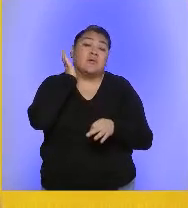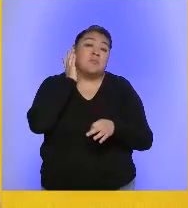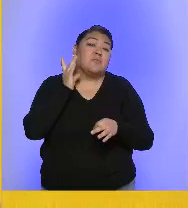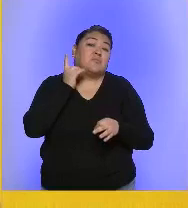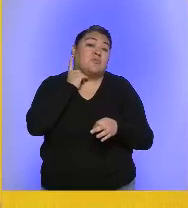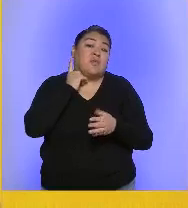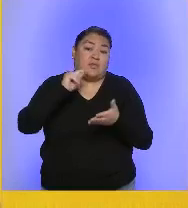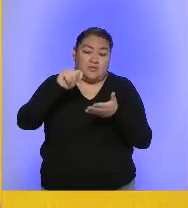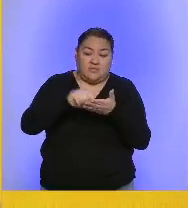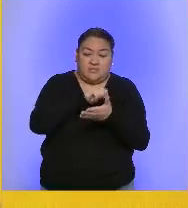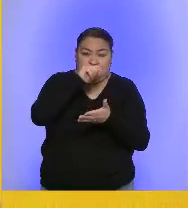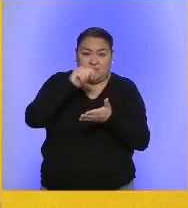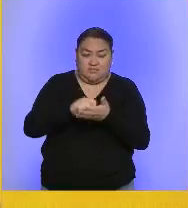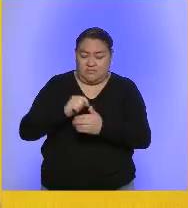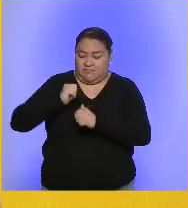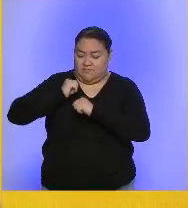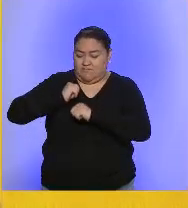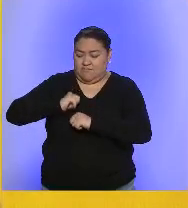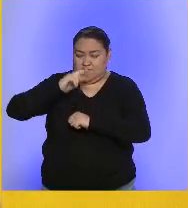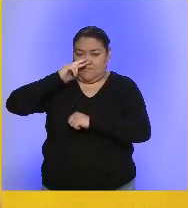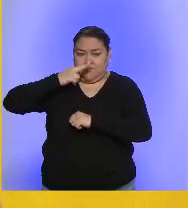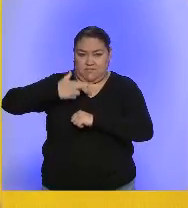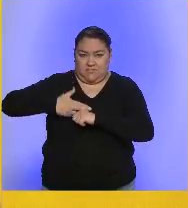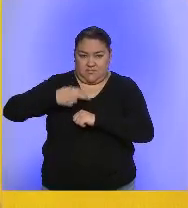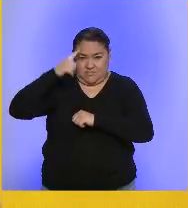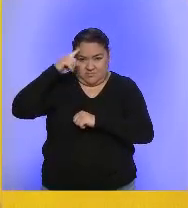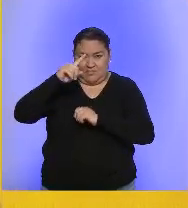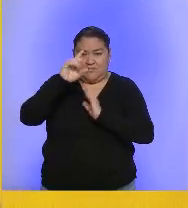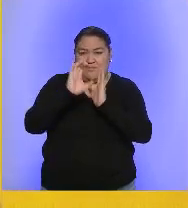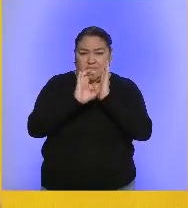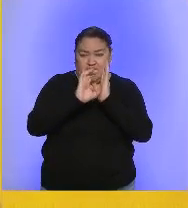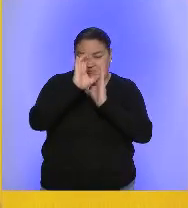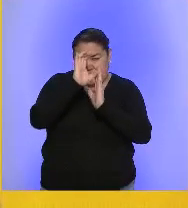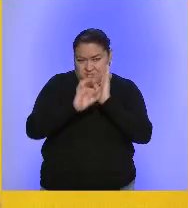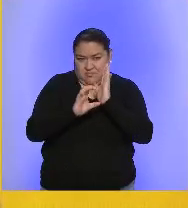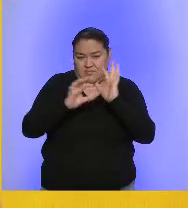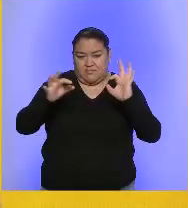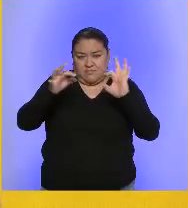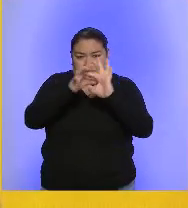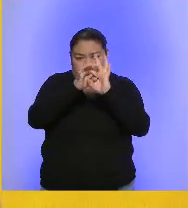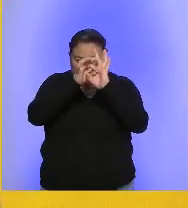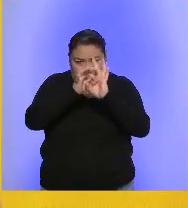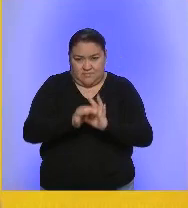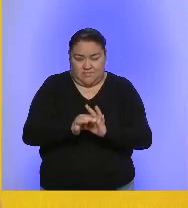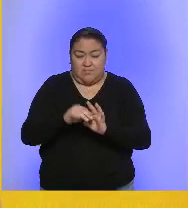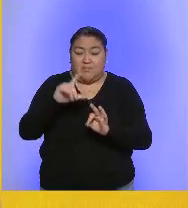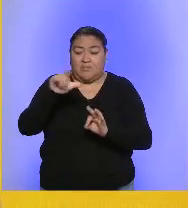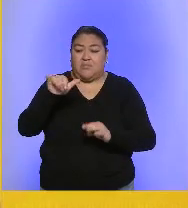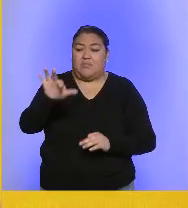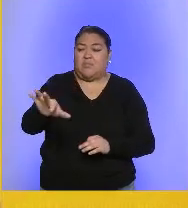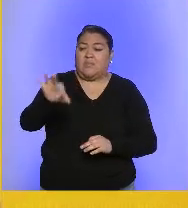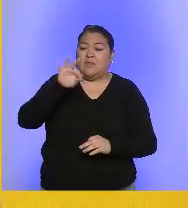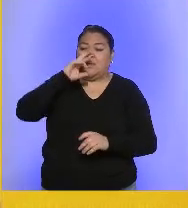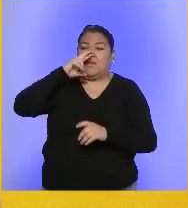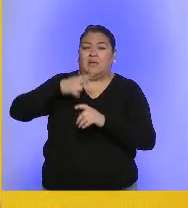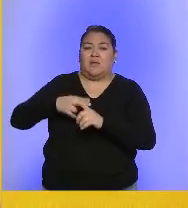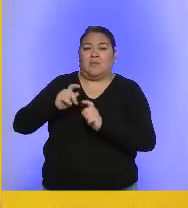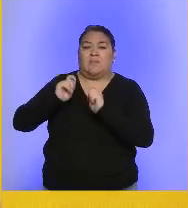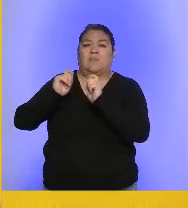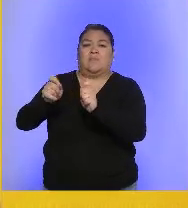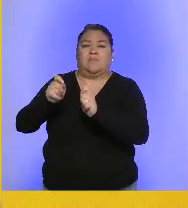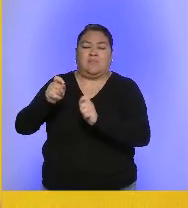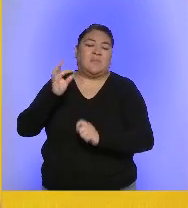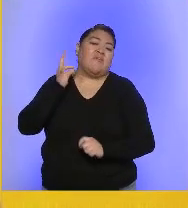Departamento de Armonización Constitucional, designada fiscal especializada en delitos electorales por mayoría del